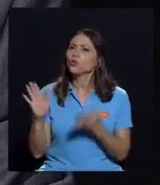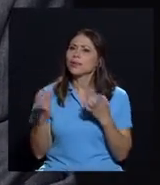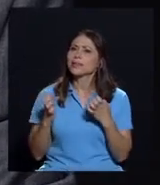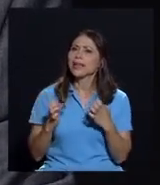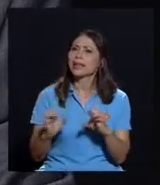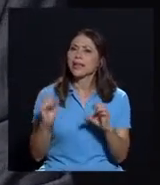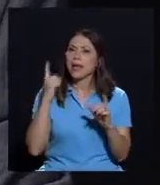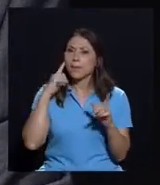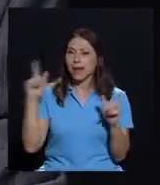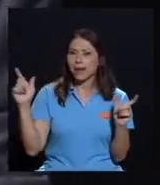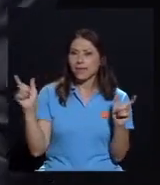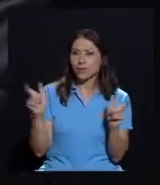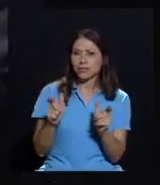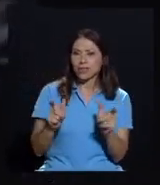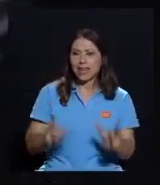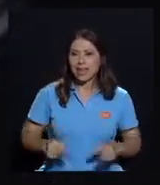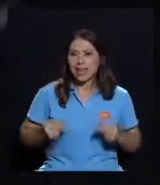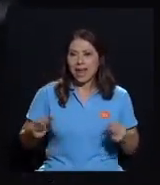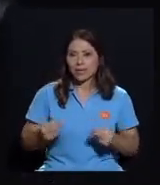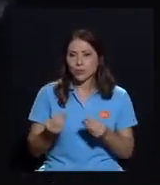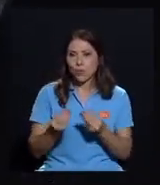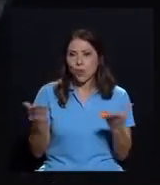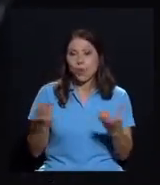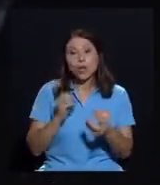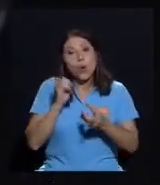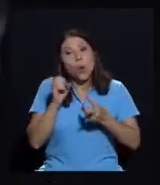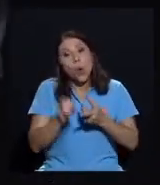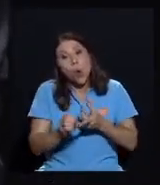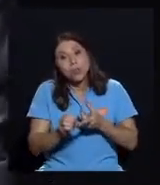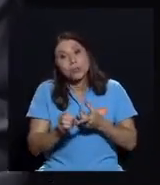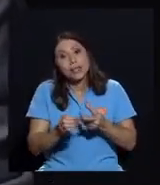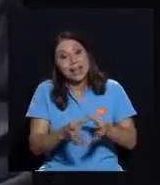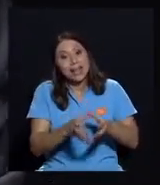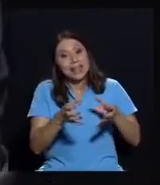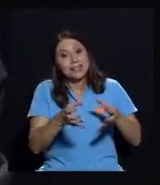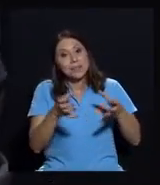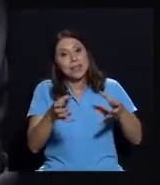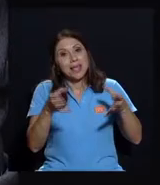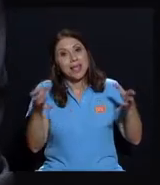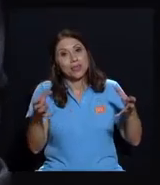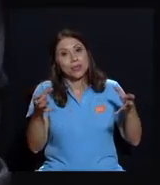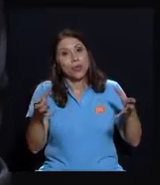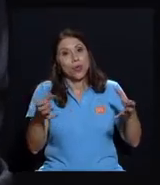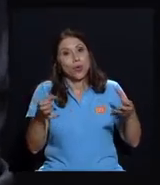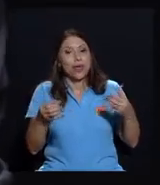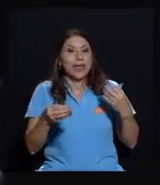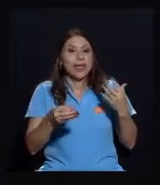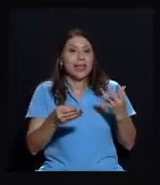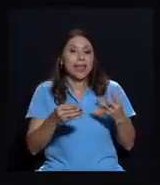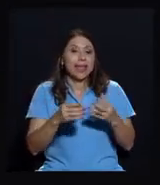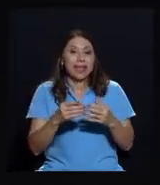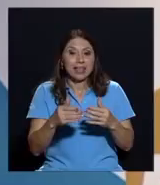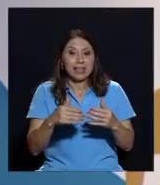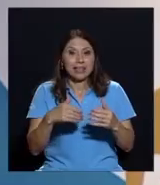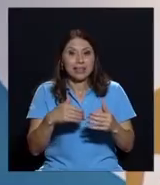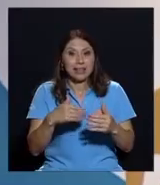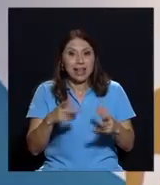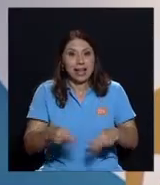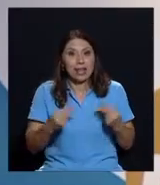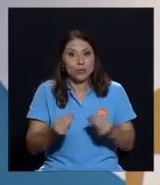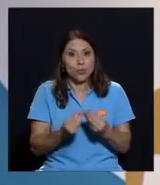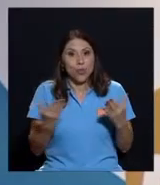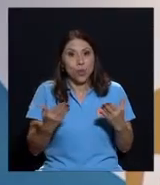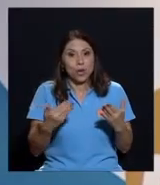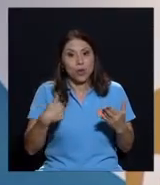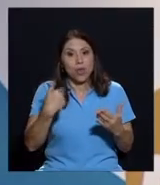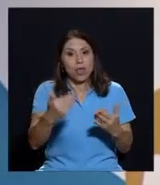el nivel del gasto público o el crecimiento el gasto público en los próximos años cuál es su estrategia concreta y bueno creo